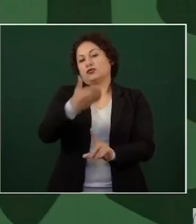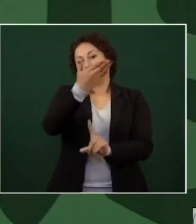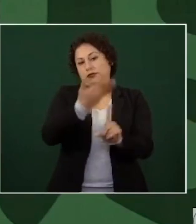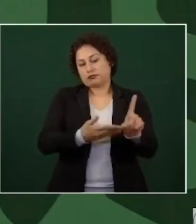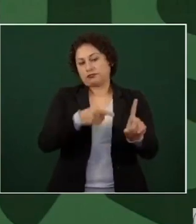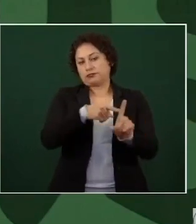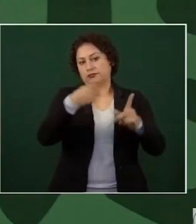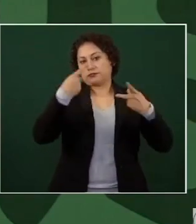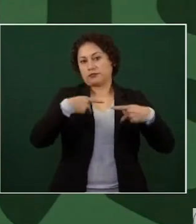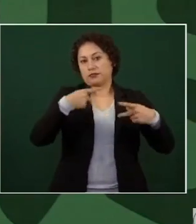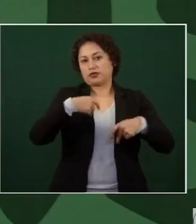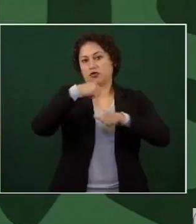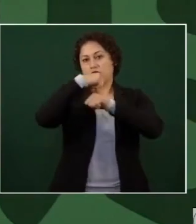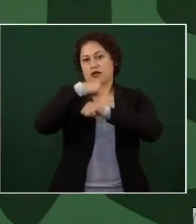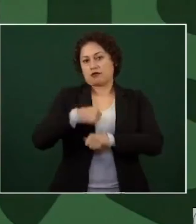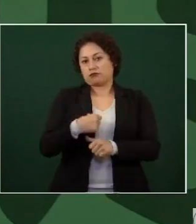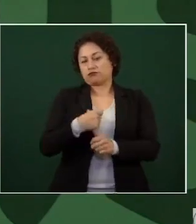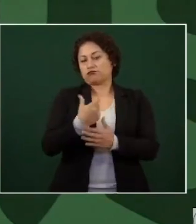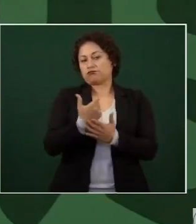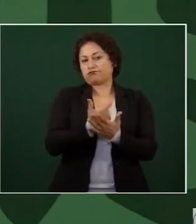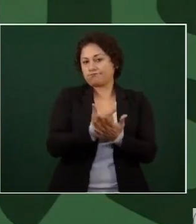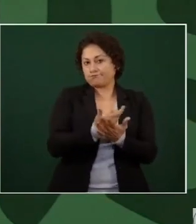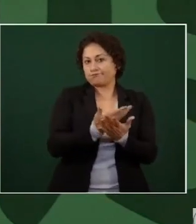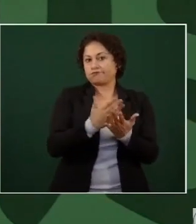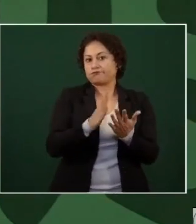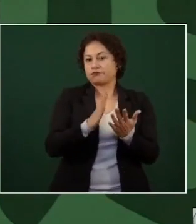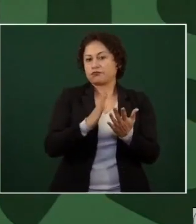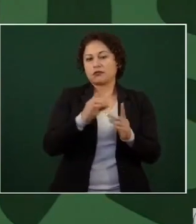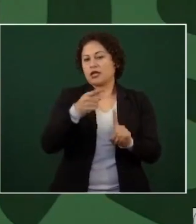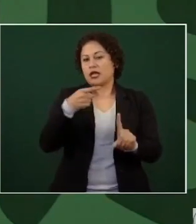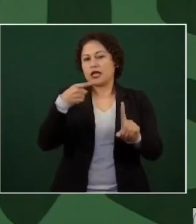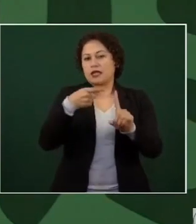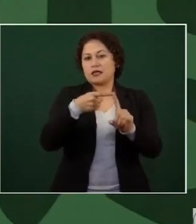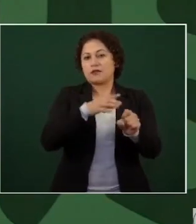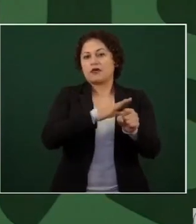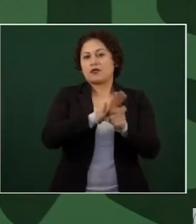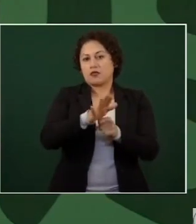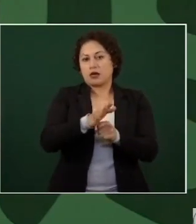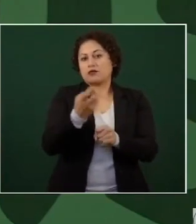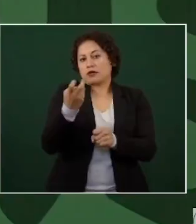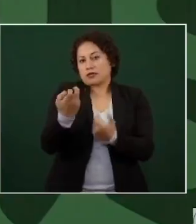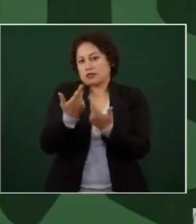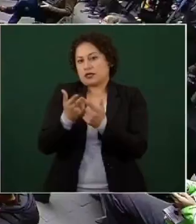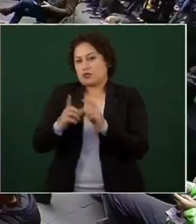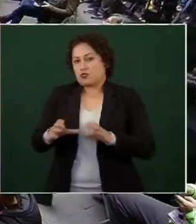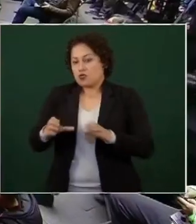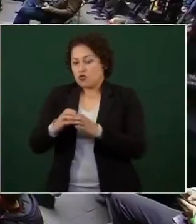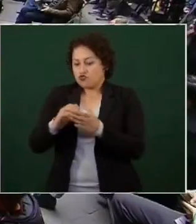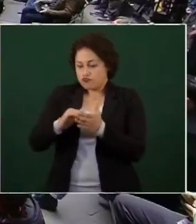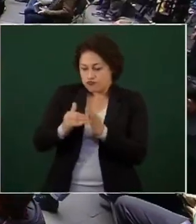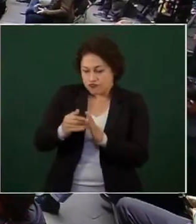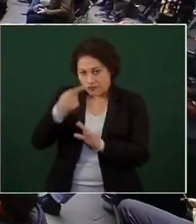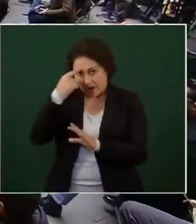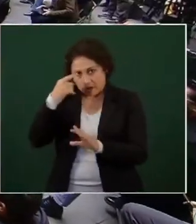financiero. La operación iba enfocada a realizar esta actividad, sí.